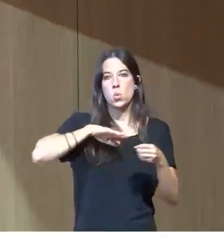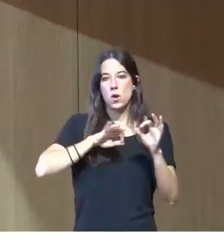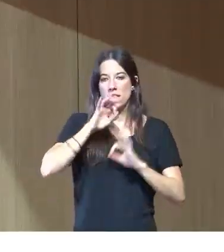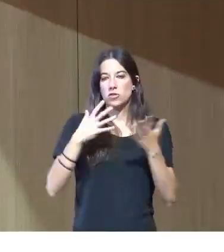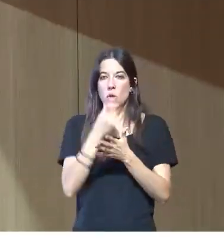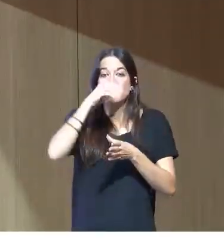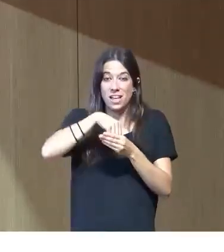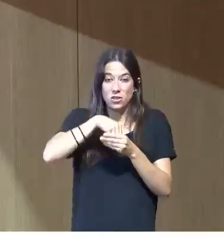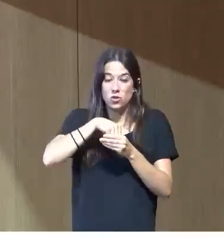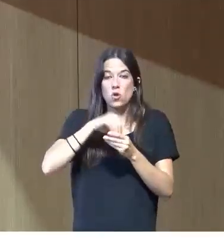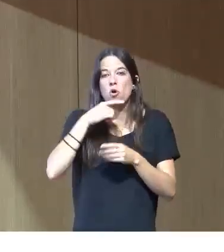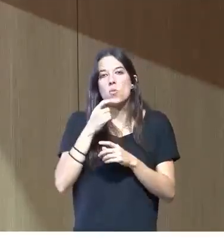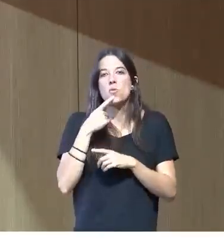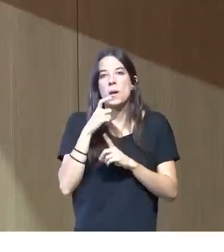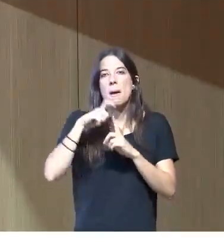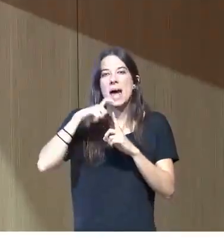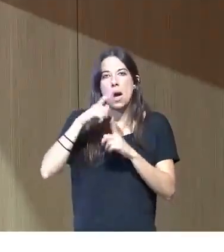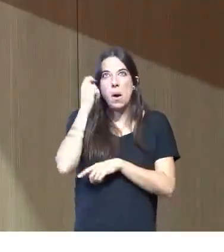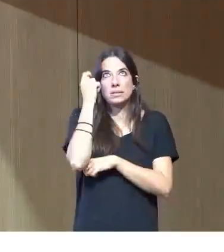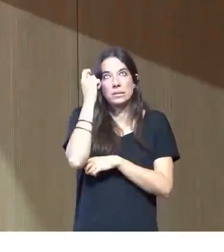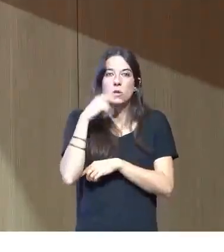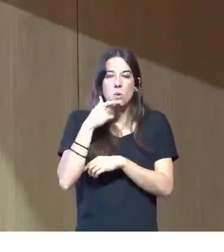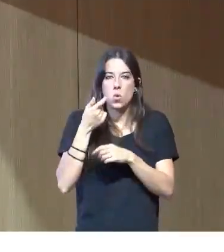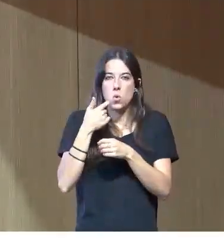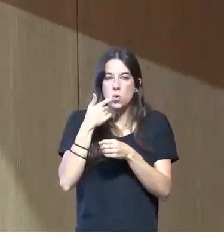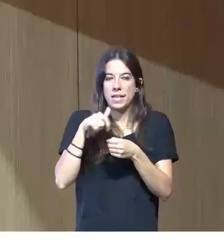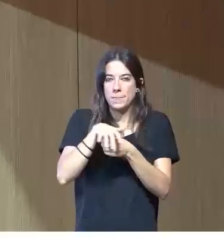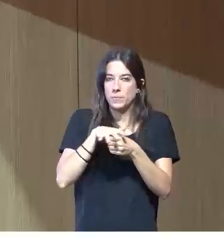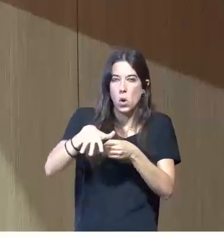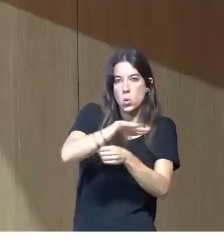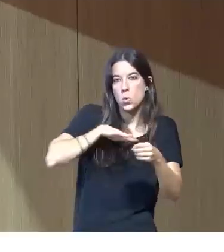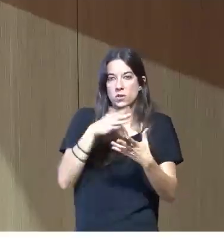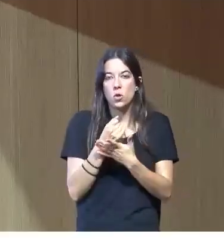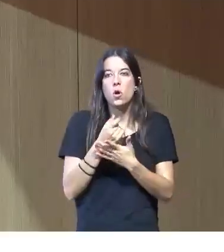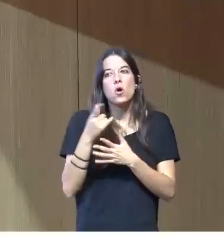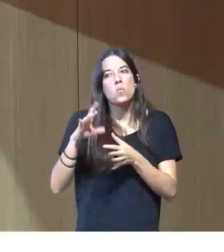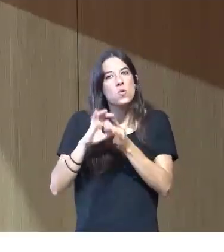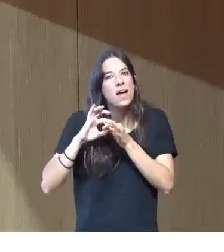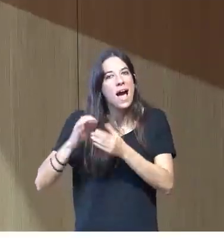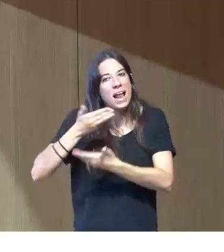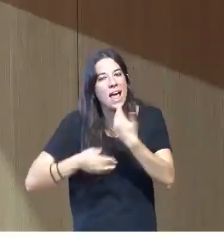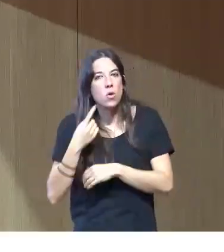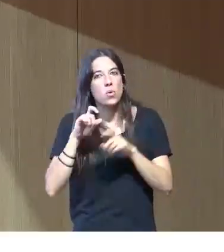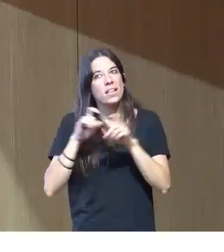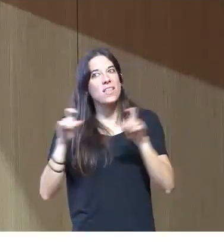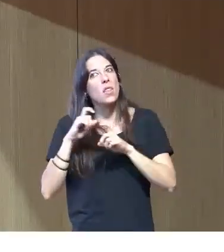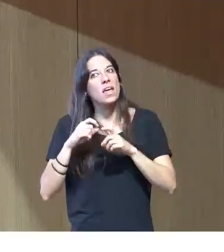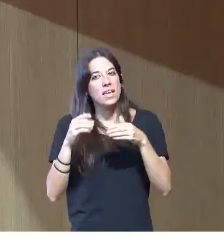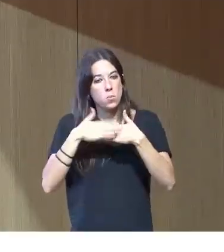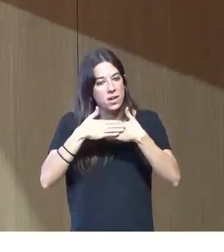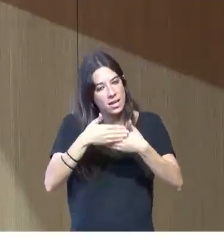asociaciones de personas con discapacidad pues como un Aliado como un ente que abre sus puertas para cualquier tipo de